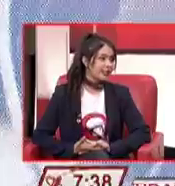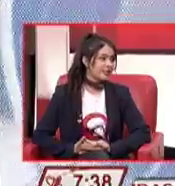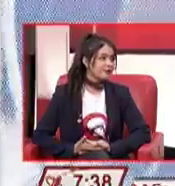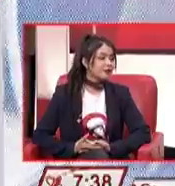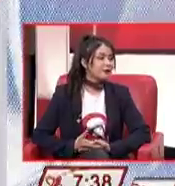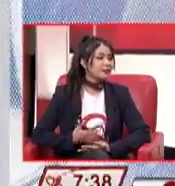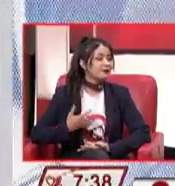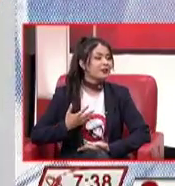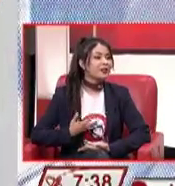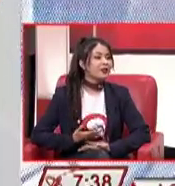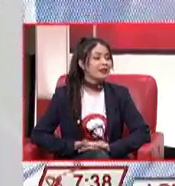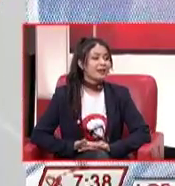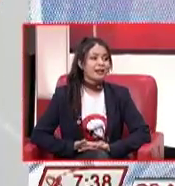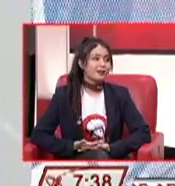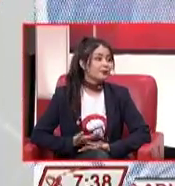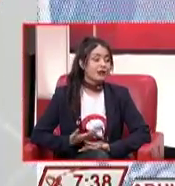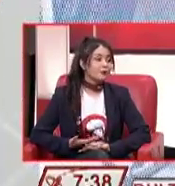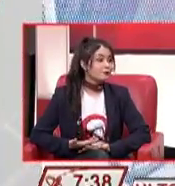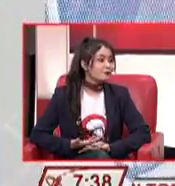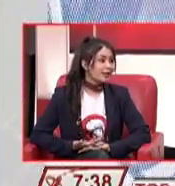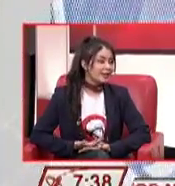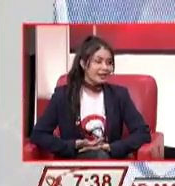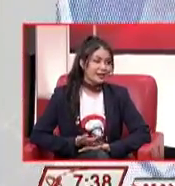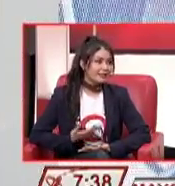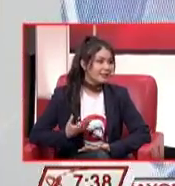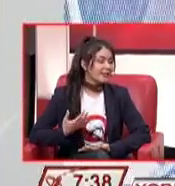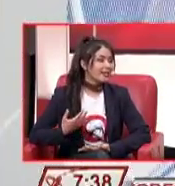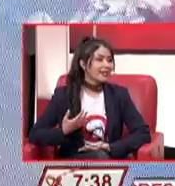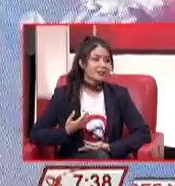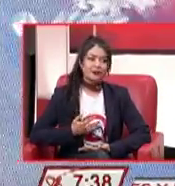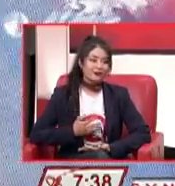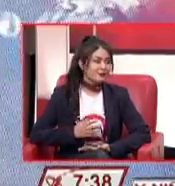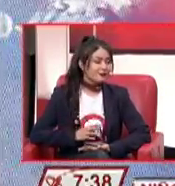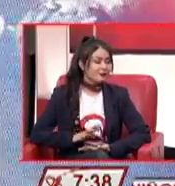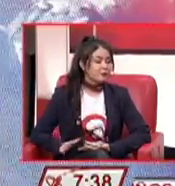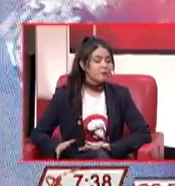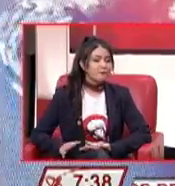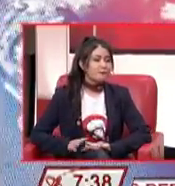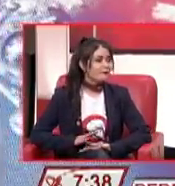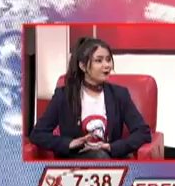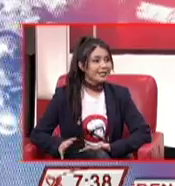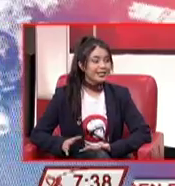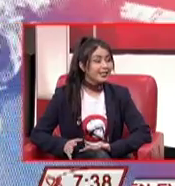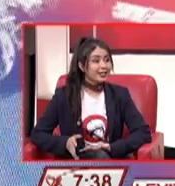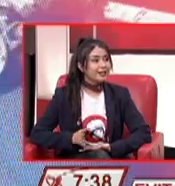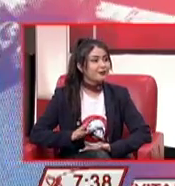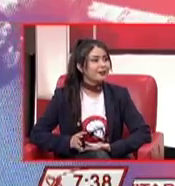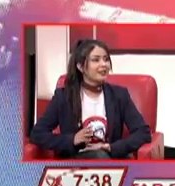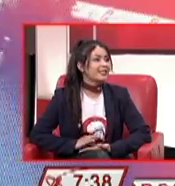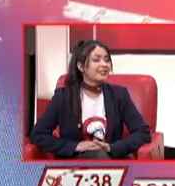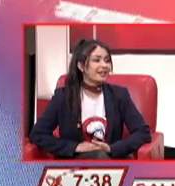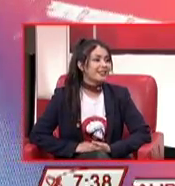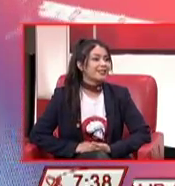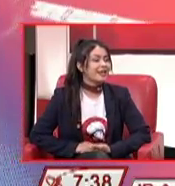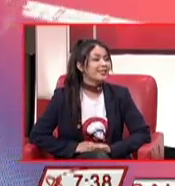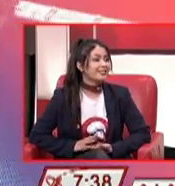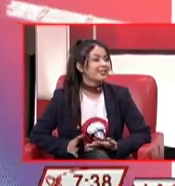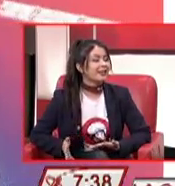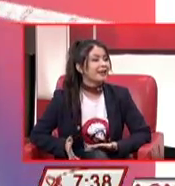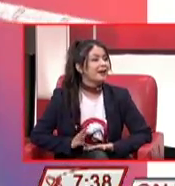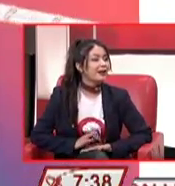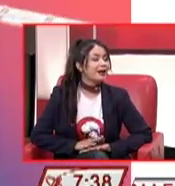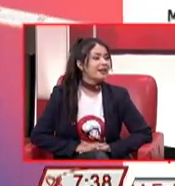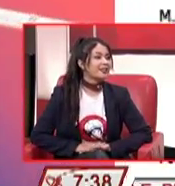la ingeniería, ¿no? También son la cultura, el arte, todo, cualquier carrera toda entra